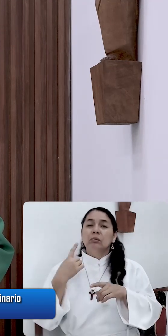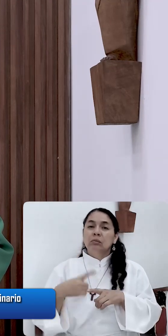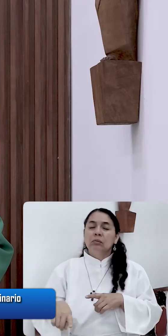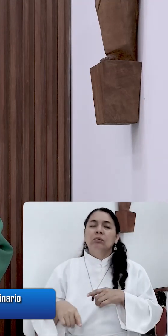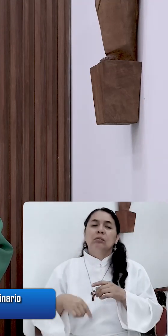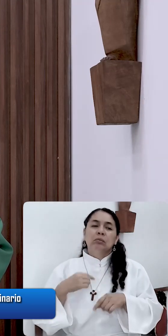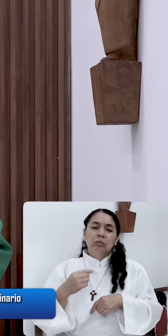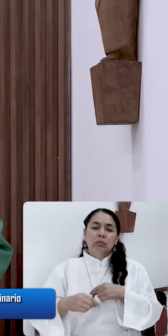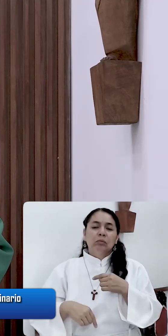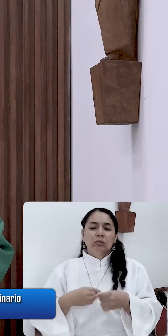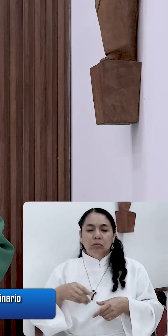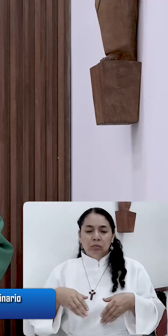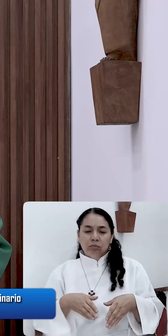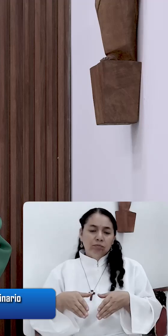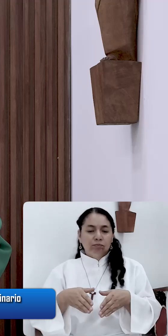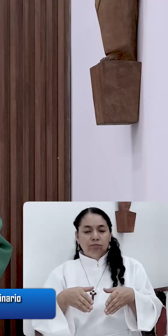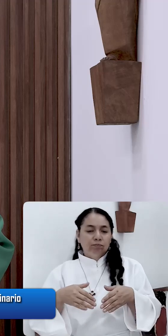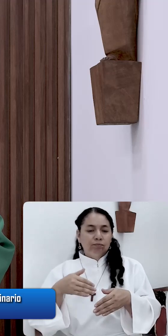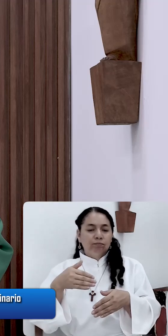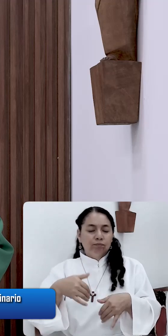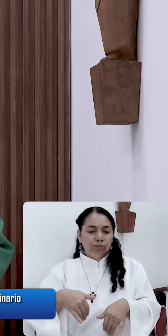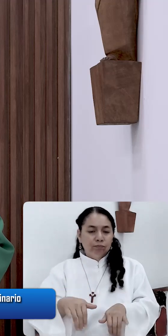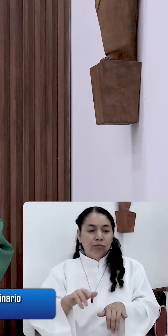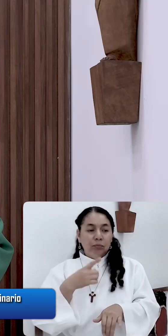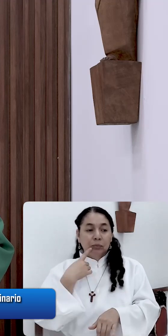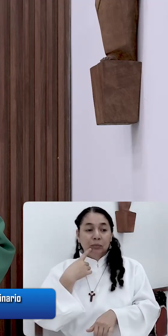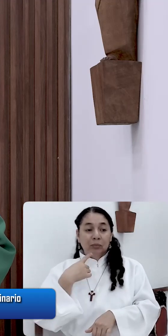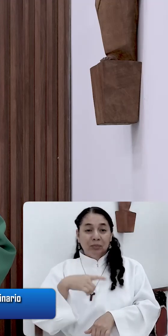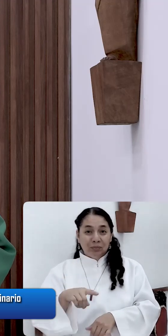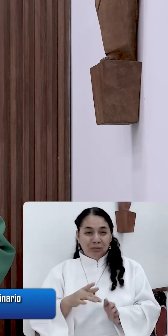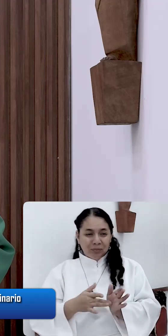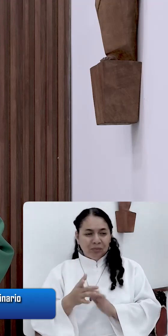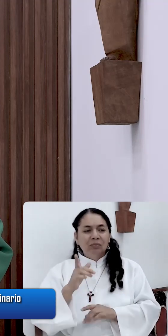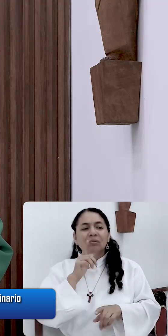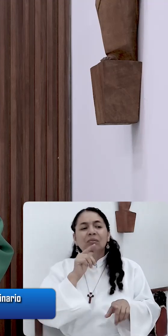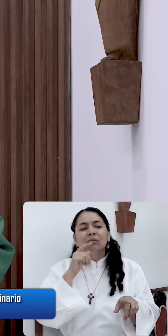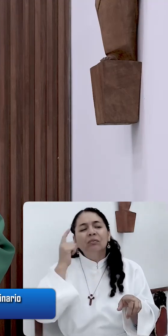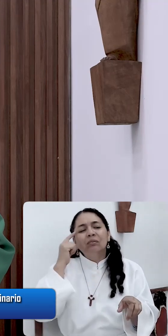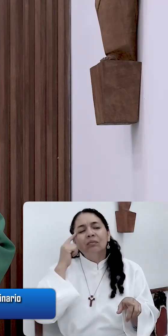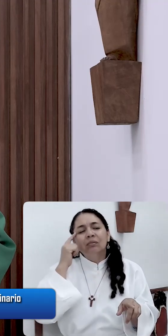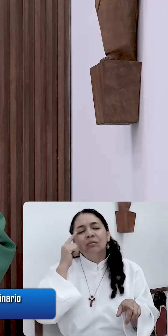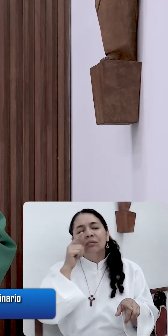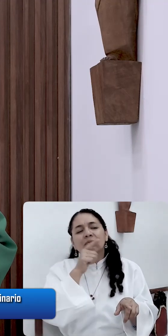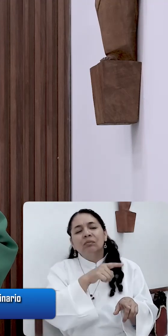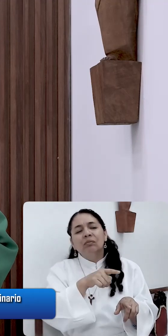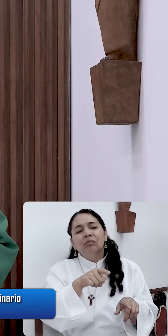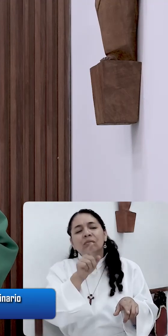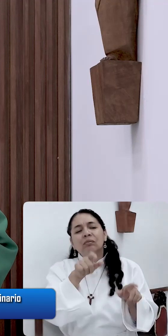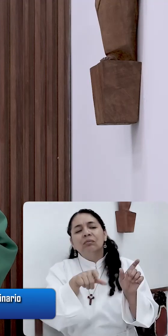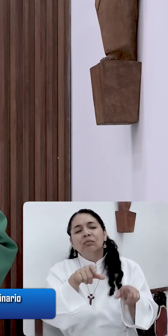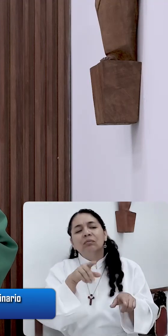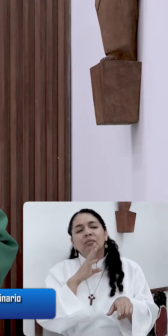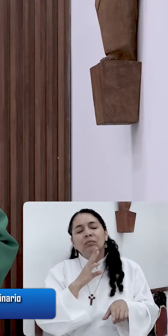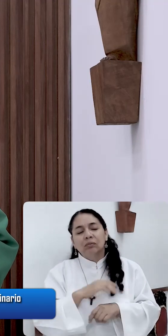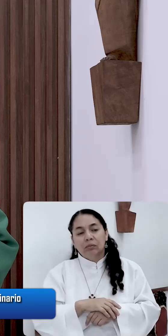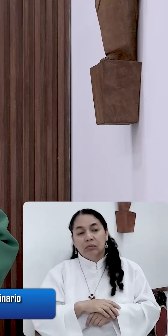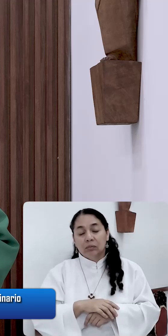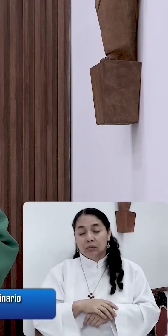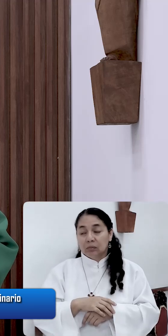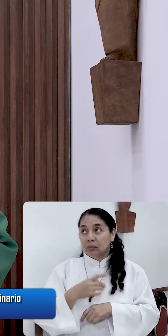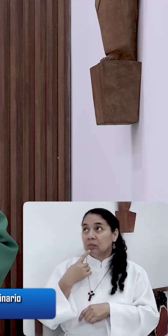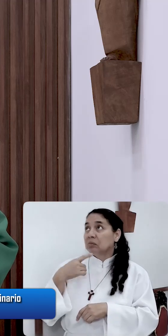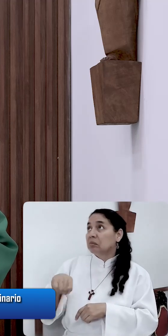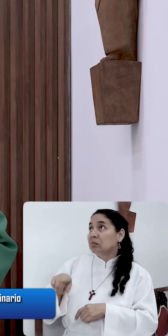por el camino, hasta que Jesús dice, a ver ustedes, primero, ¿quién dice la gente? Y según la gente dice, tú eres un